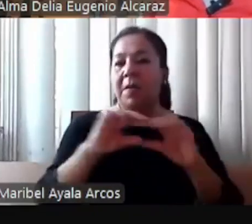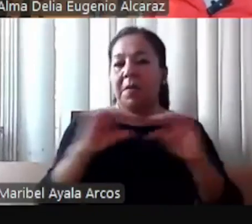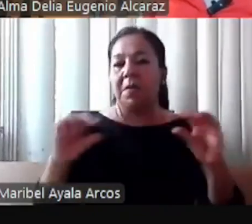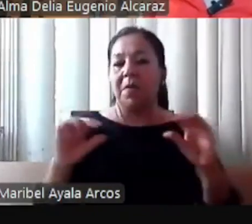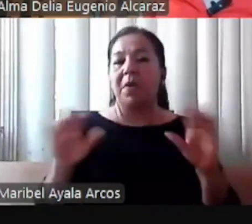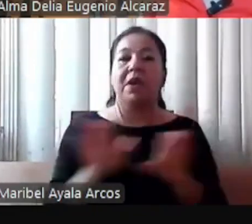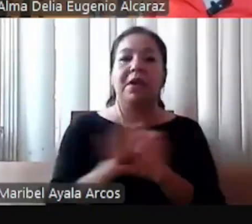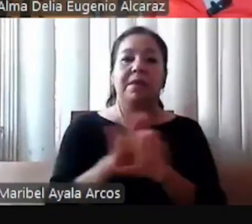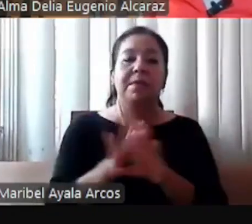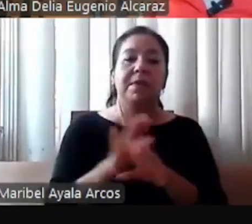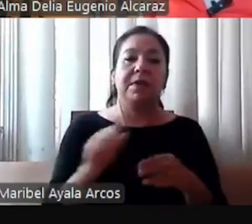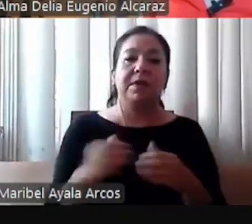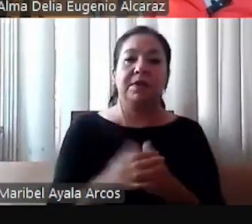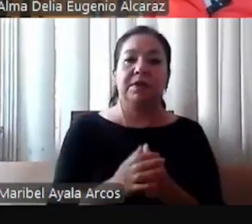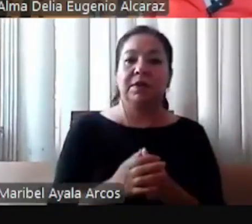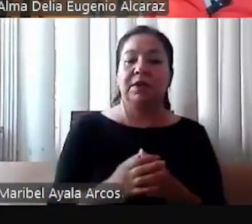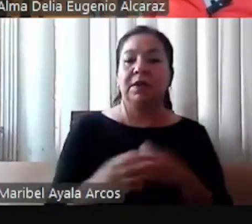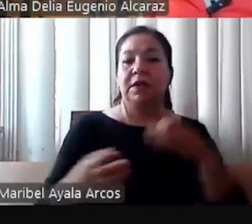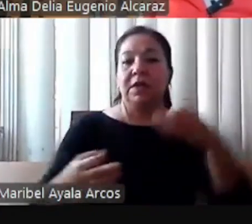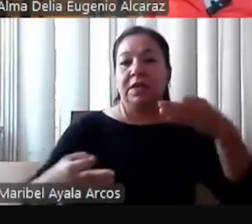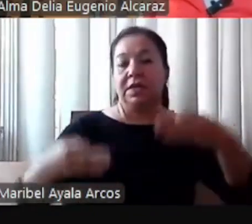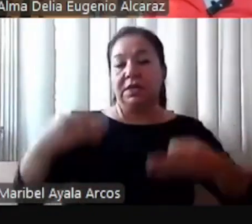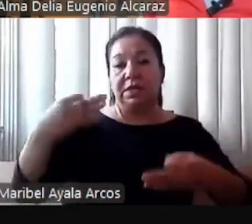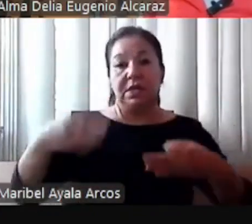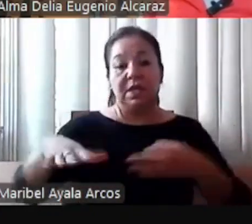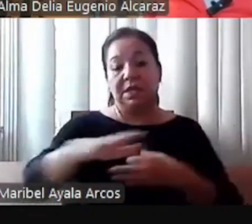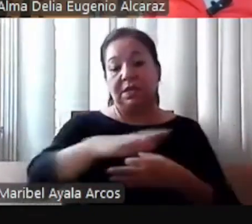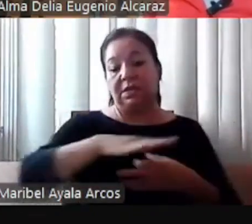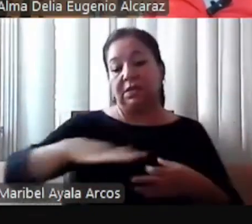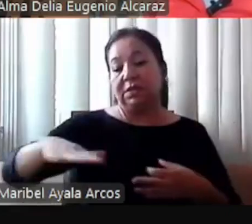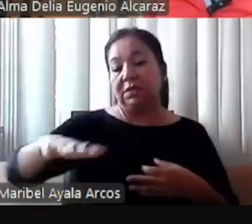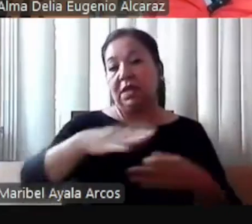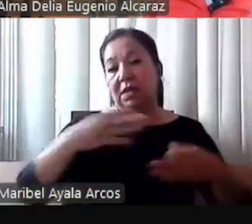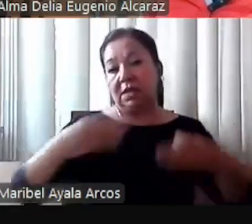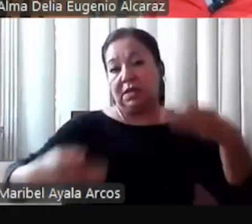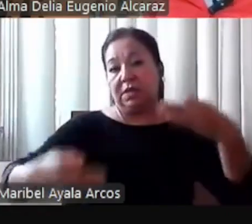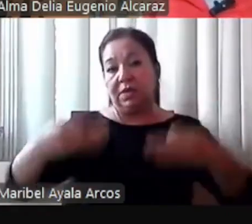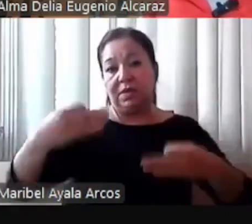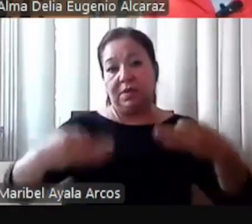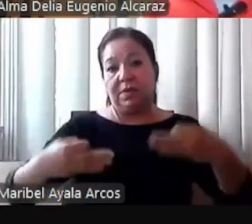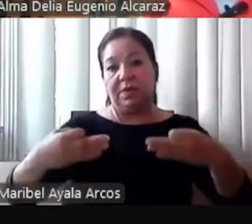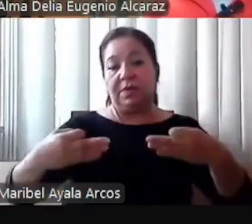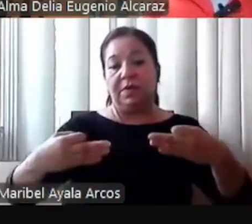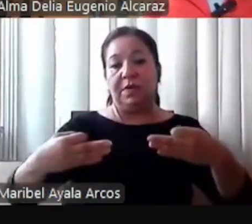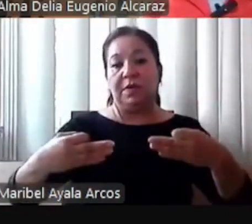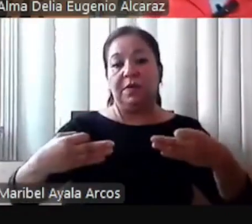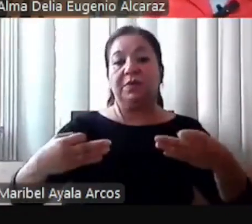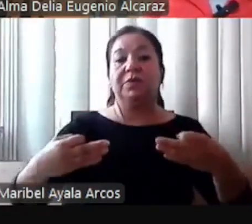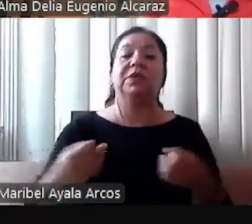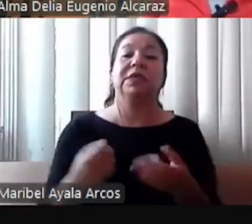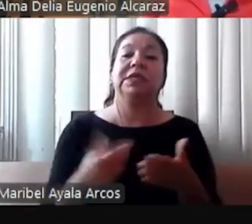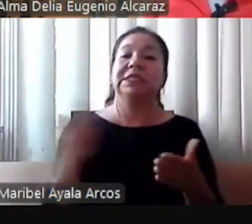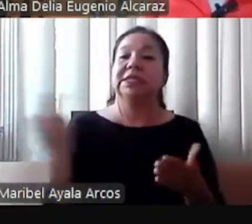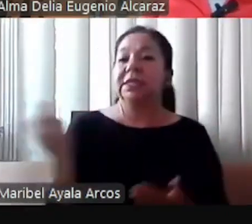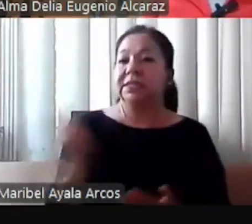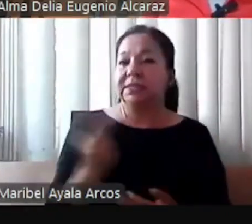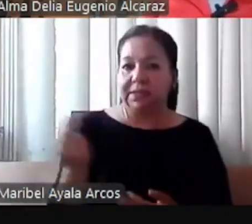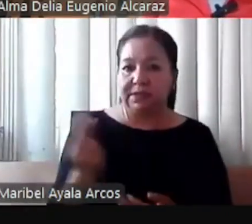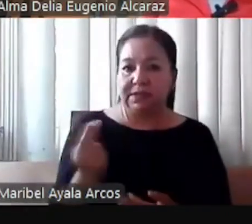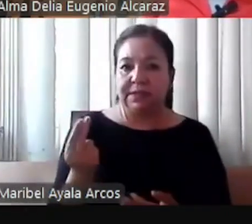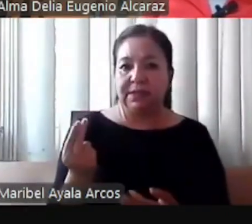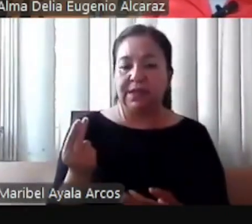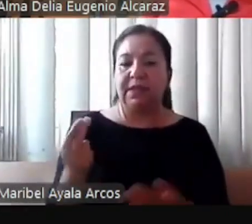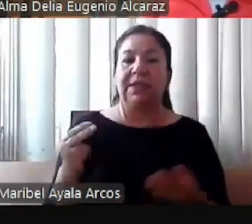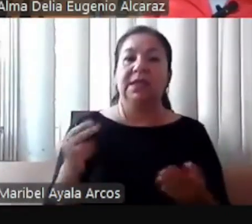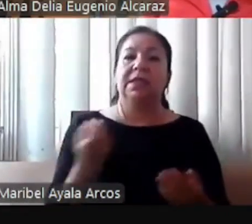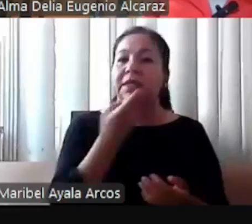Ahora bien, la Sala Superior del Tribunal Electoral del Poder Judicial de la Federación ha establecido en diversos precedentes que uno de los requisitos indispensables para que el órgano